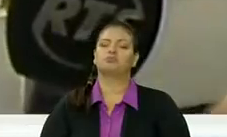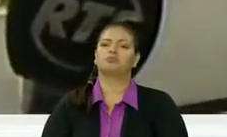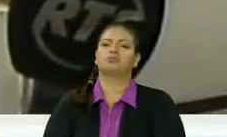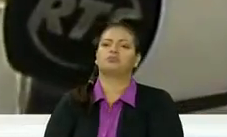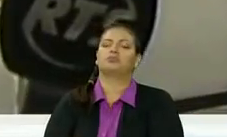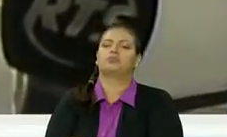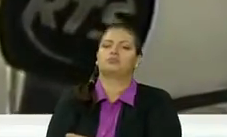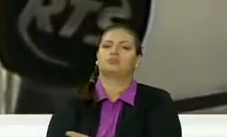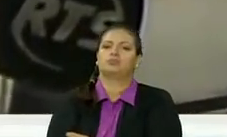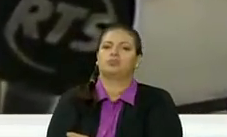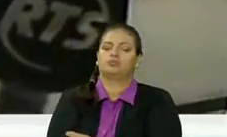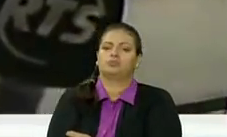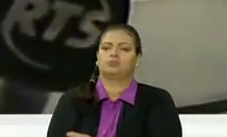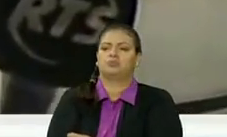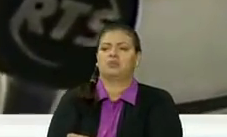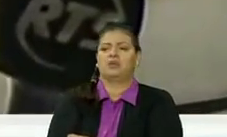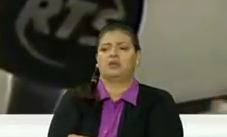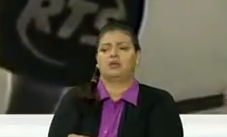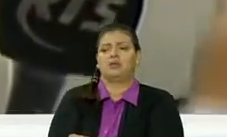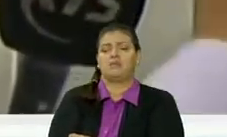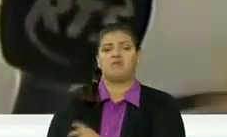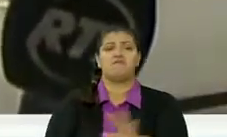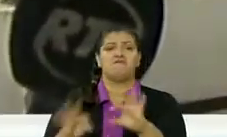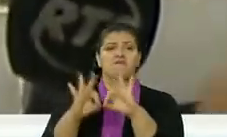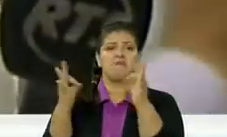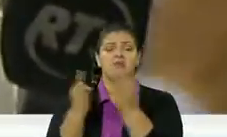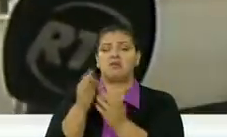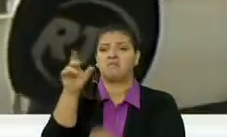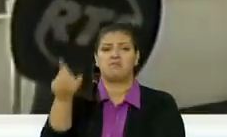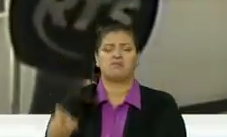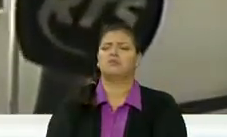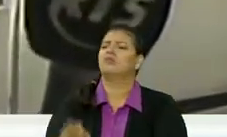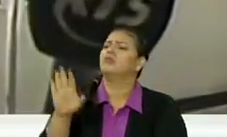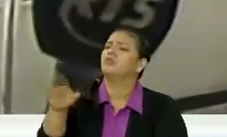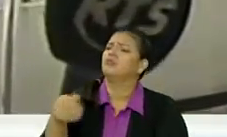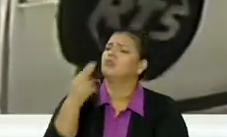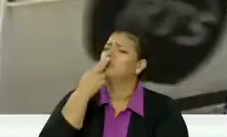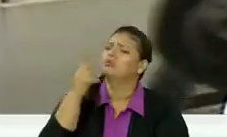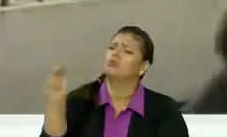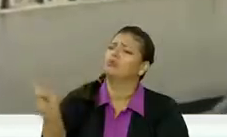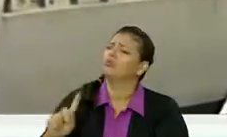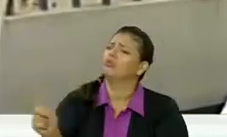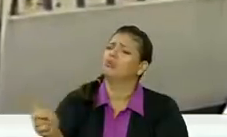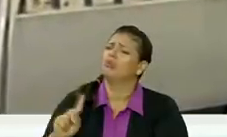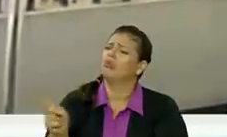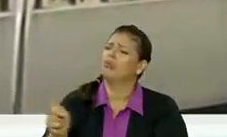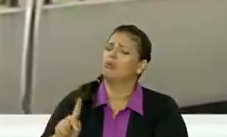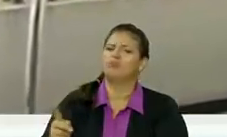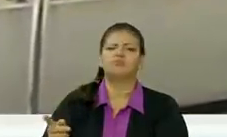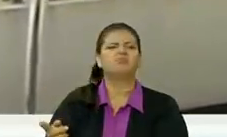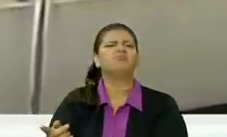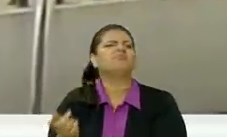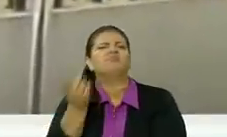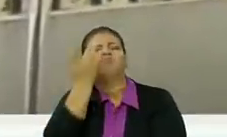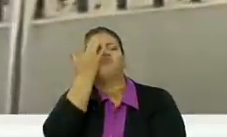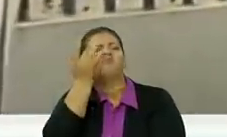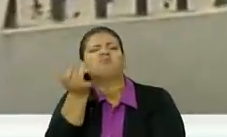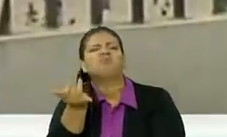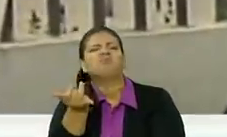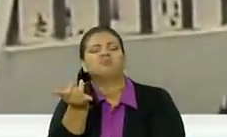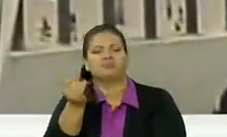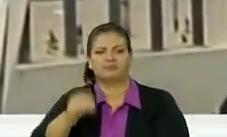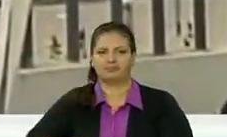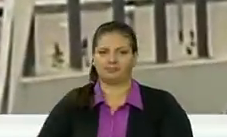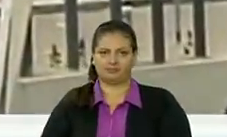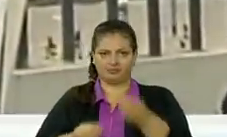consumen cigarrillos, si alguien tiene un familiar, de decirle que por favor ya pare la mano, que deje de consumir aquella sustancia. Claro, el tabaquismo es una